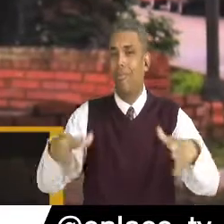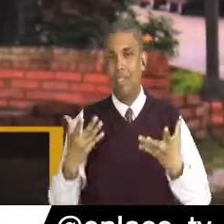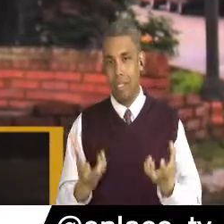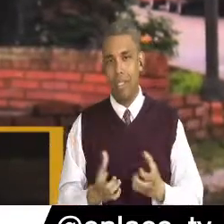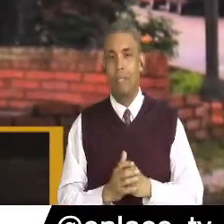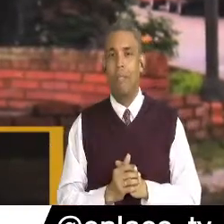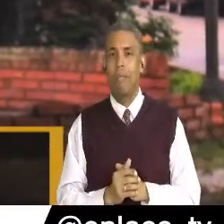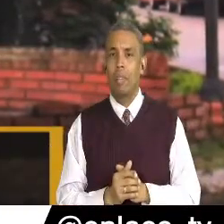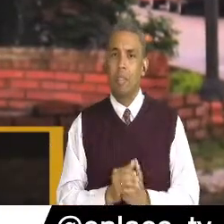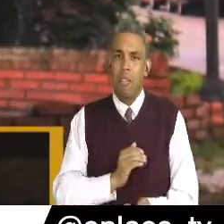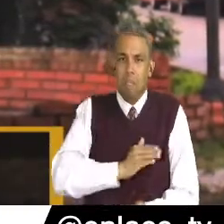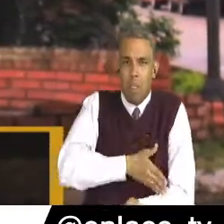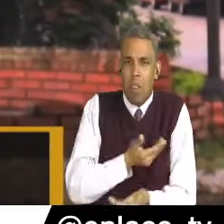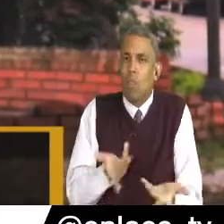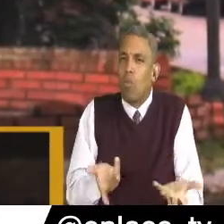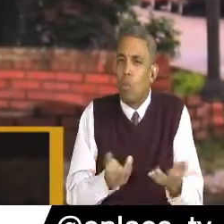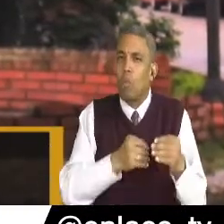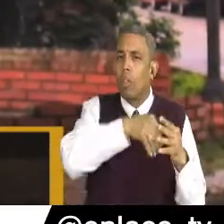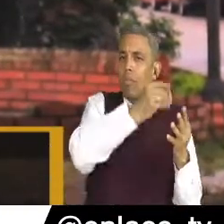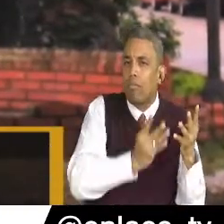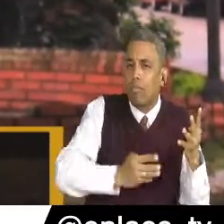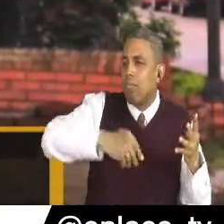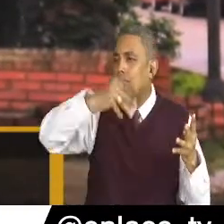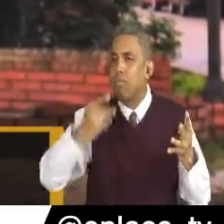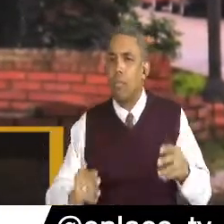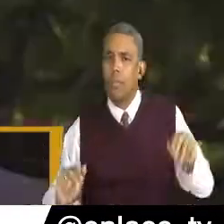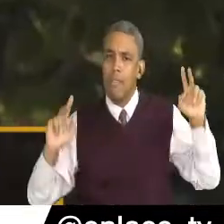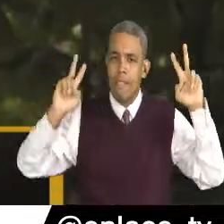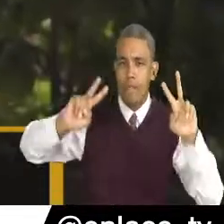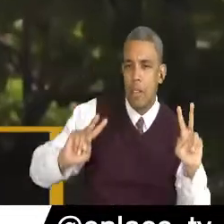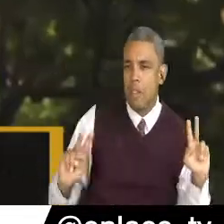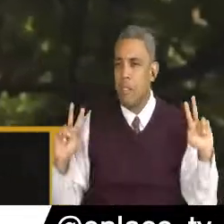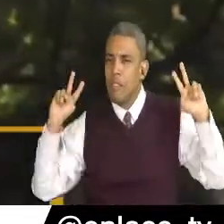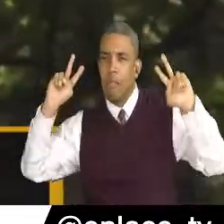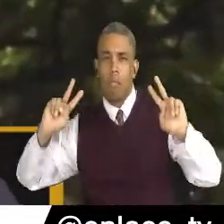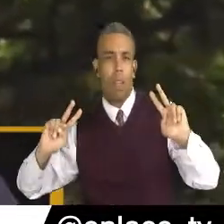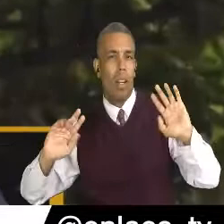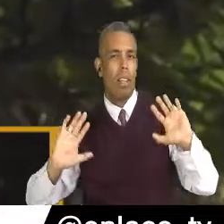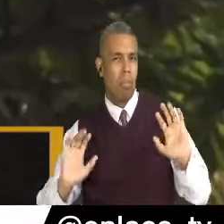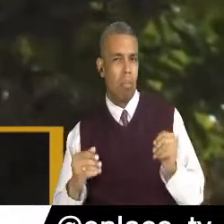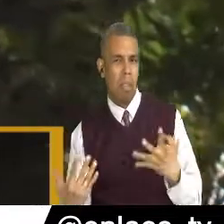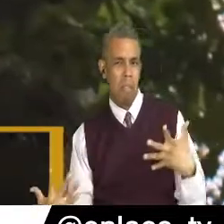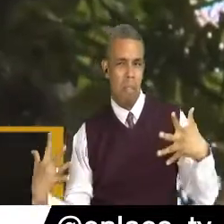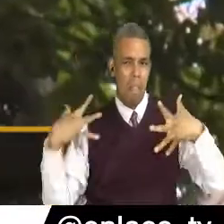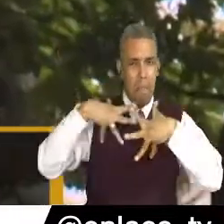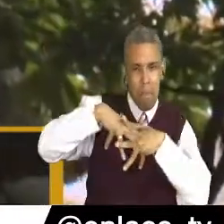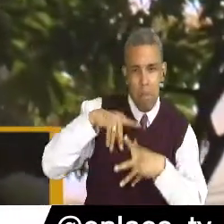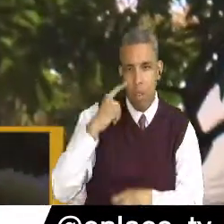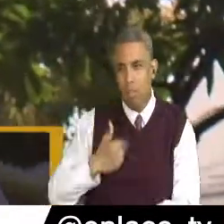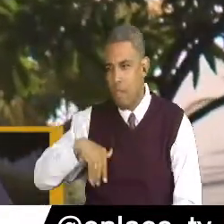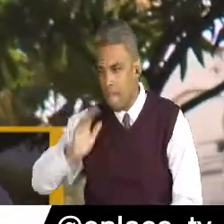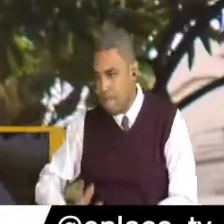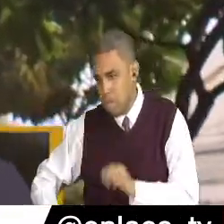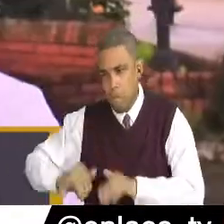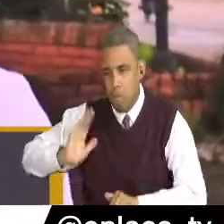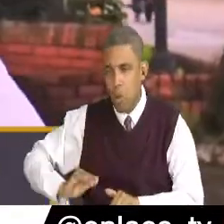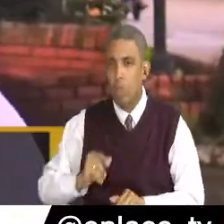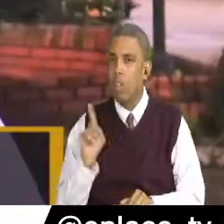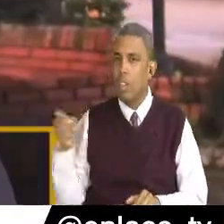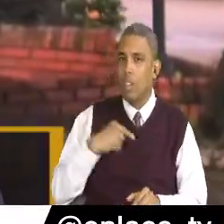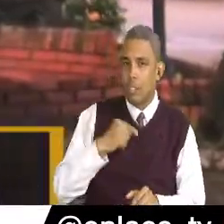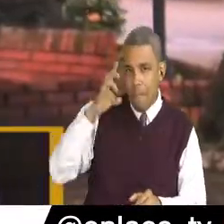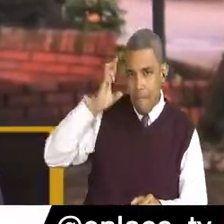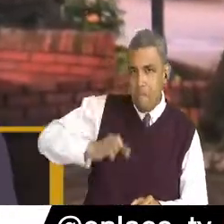de los ritmos son sonidos tropipop, son una mezcla de sonidos muy tropicales. Oscar Viloria es un barranqueño de pura cepa, estudia medicina, pero su